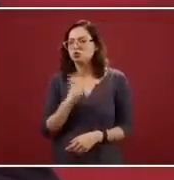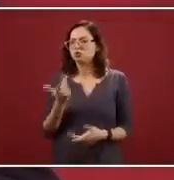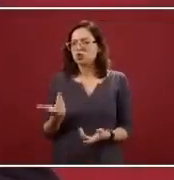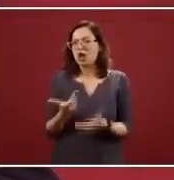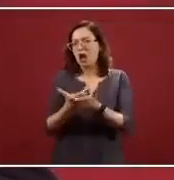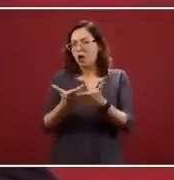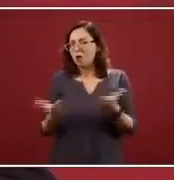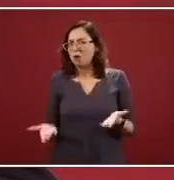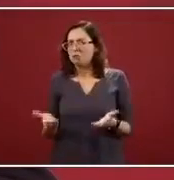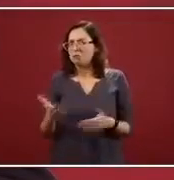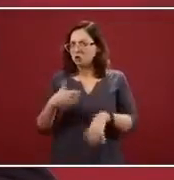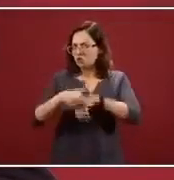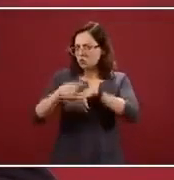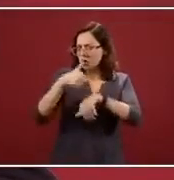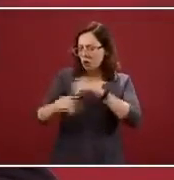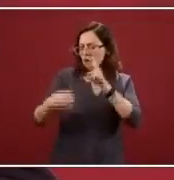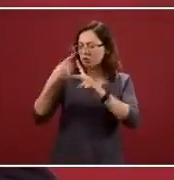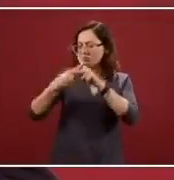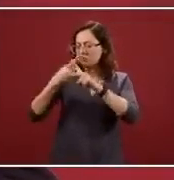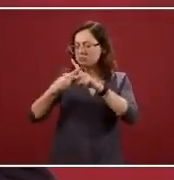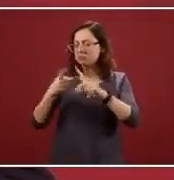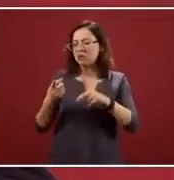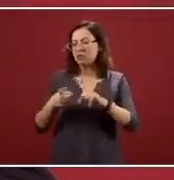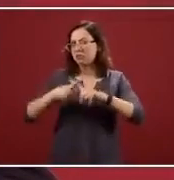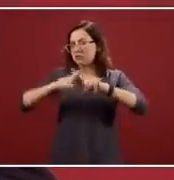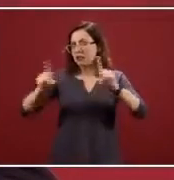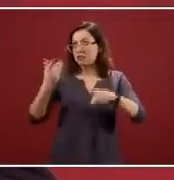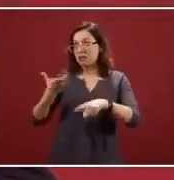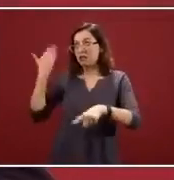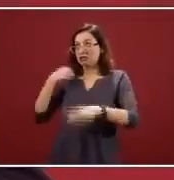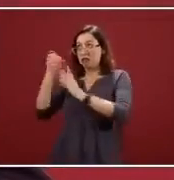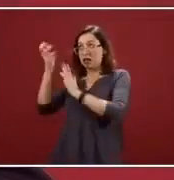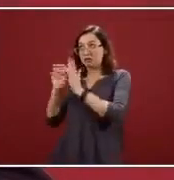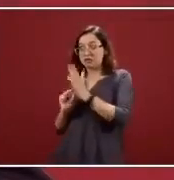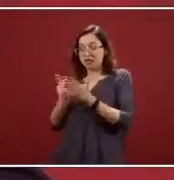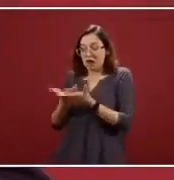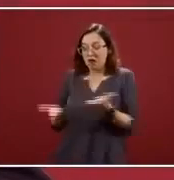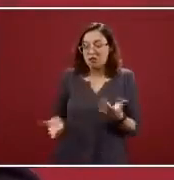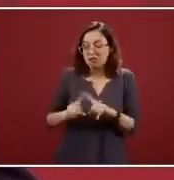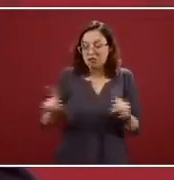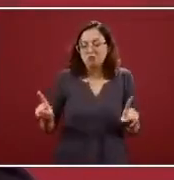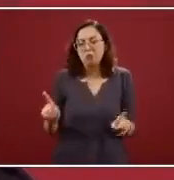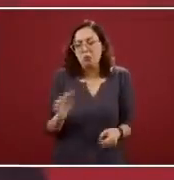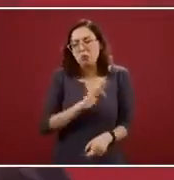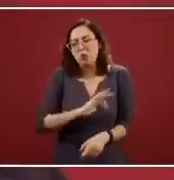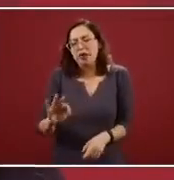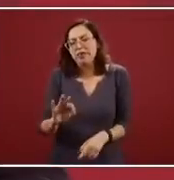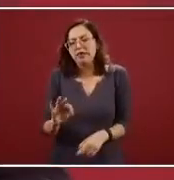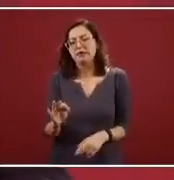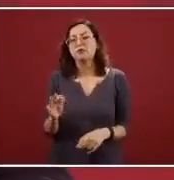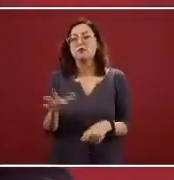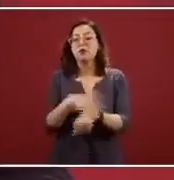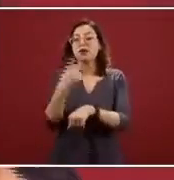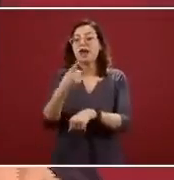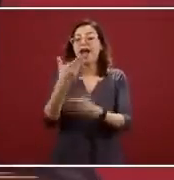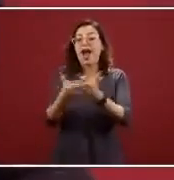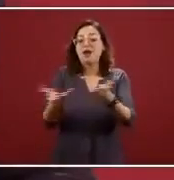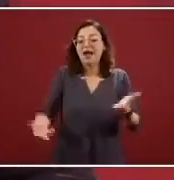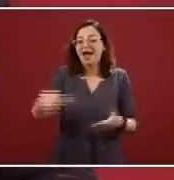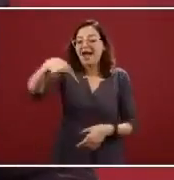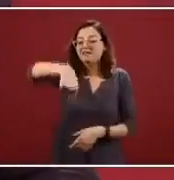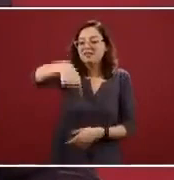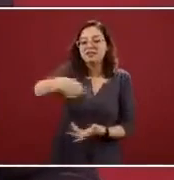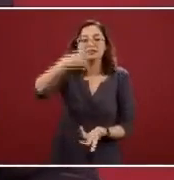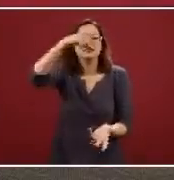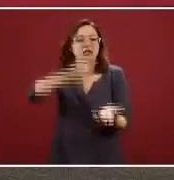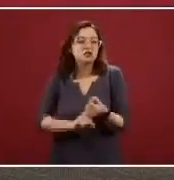ser un poco diferentes, y también estos datos tienen con base en lo observado